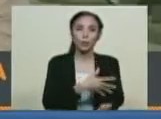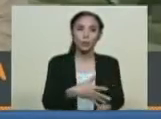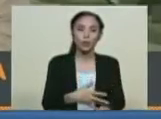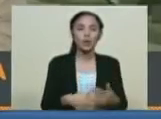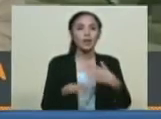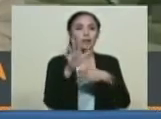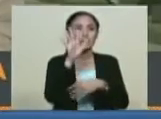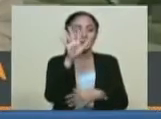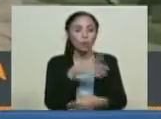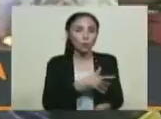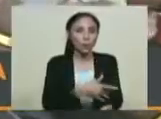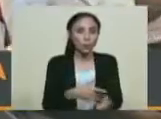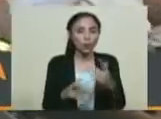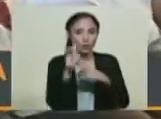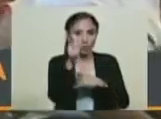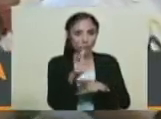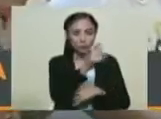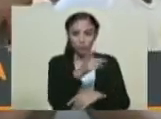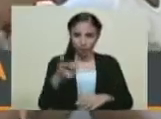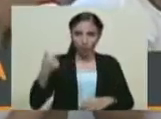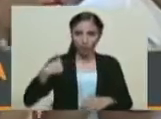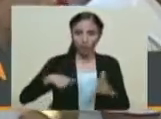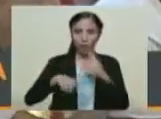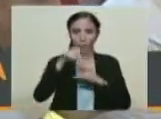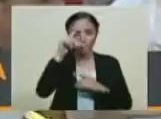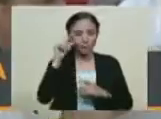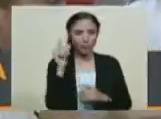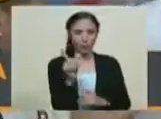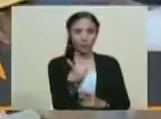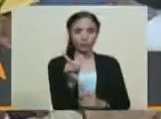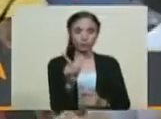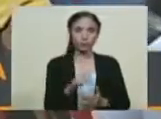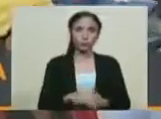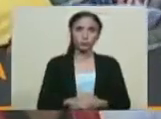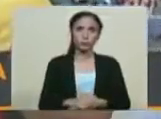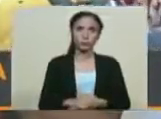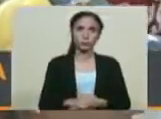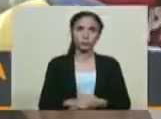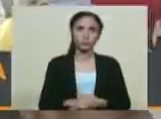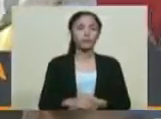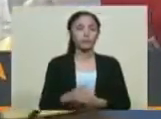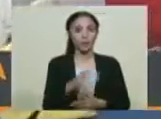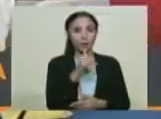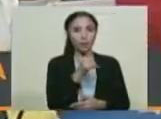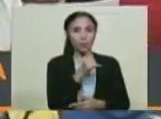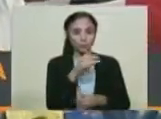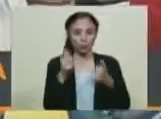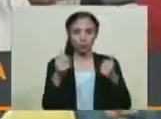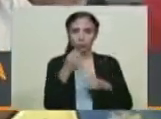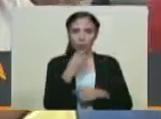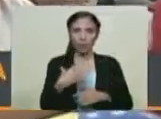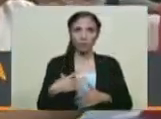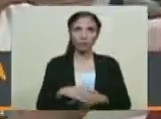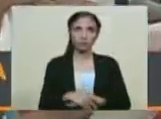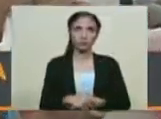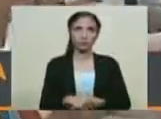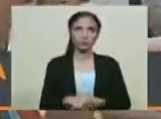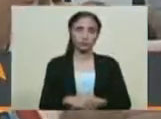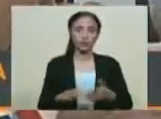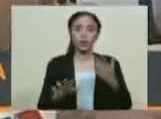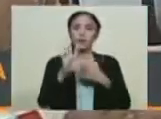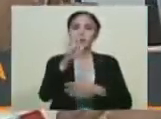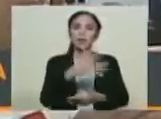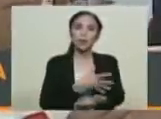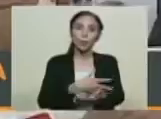5 millones de carnetizados del Partido Socialista Unido de Venezuela. Buena noticia, Venezuela, hemos llegado a